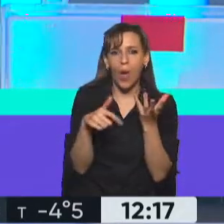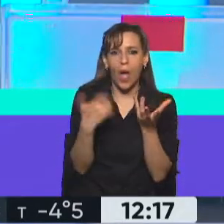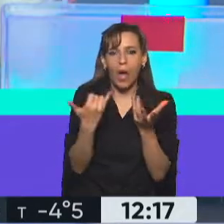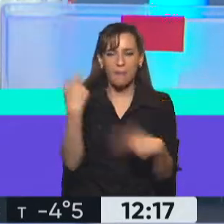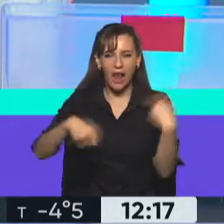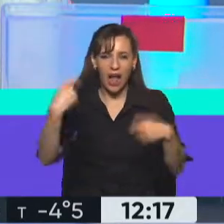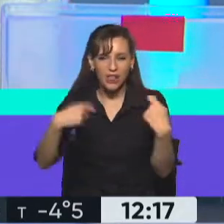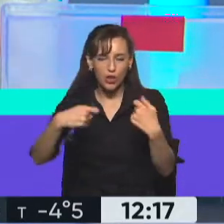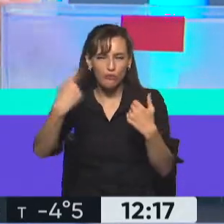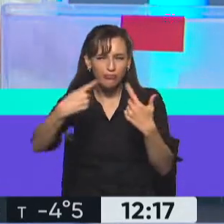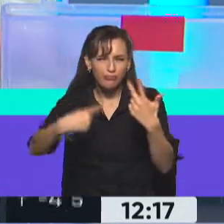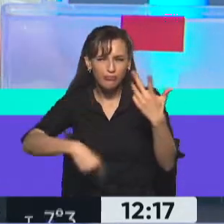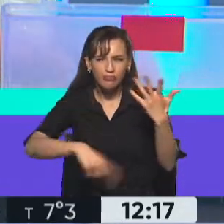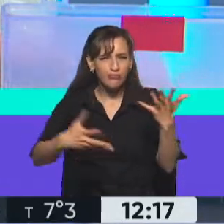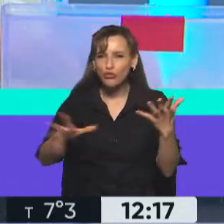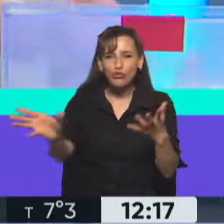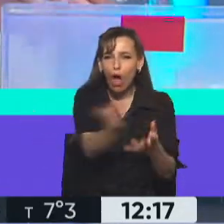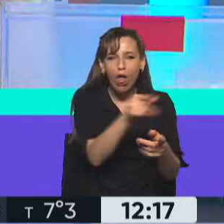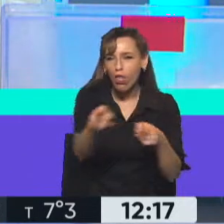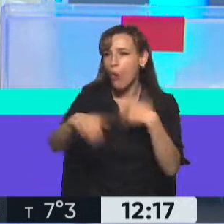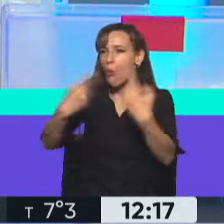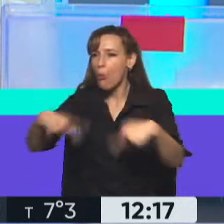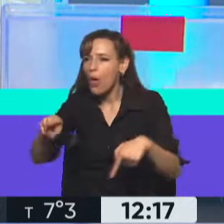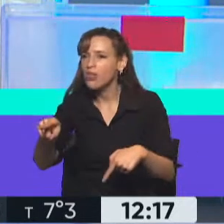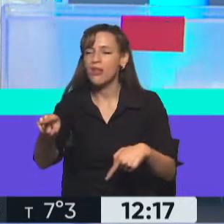envases juguetes